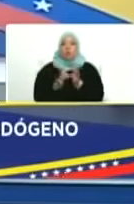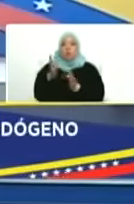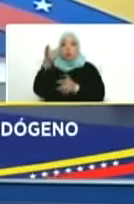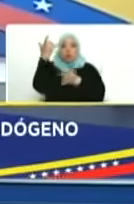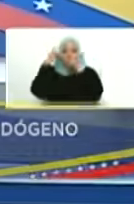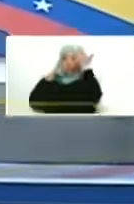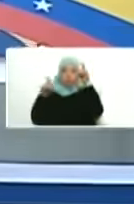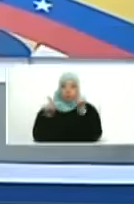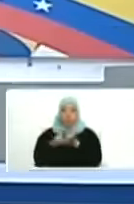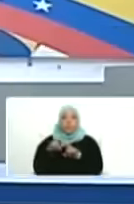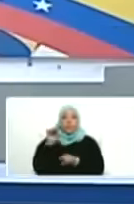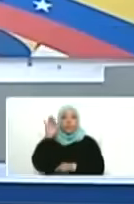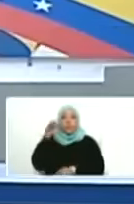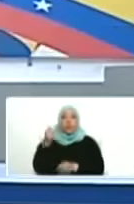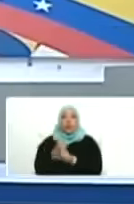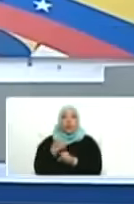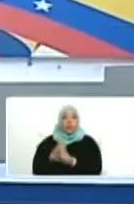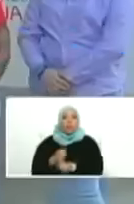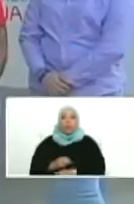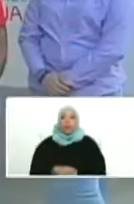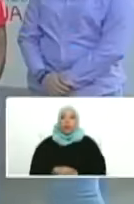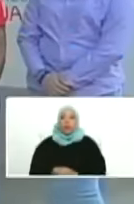Chávez. Adelante, tejería.